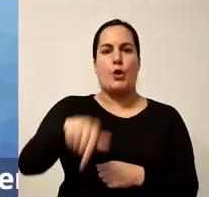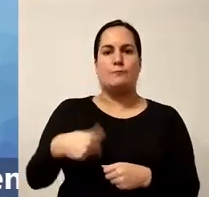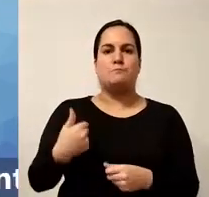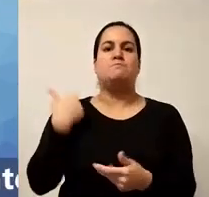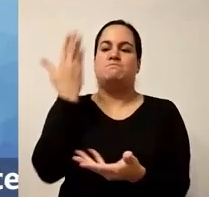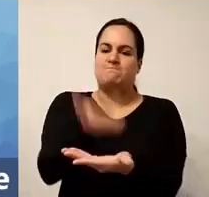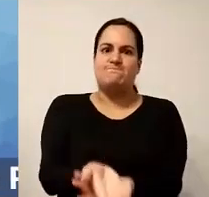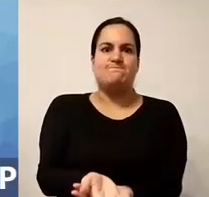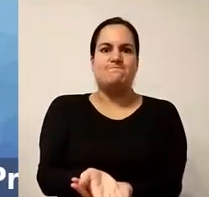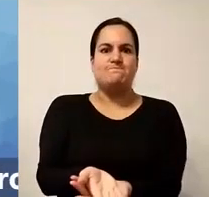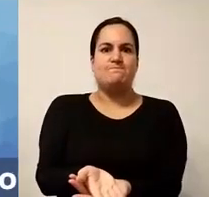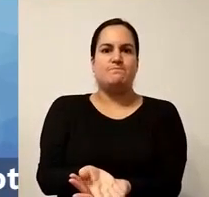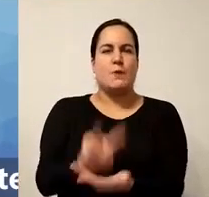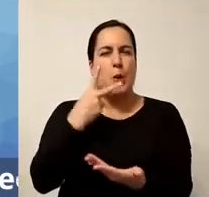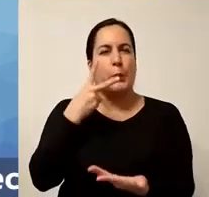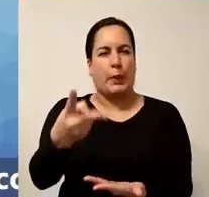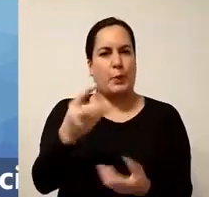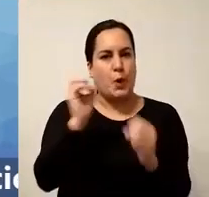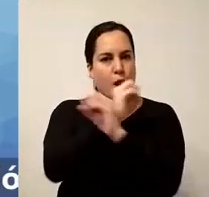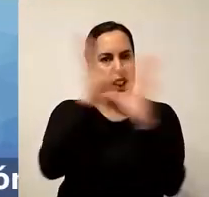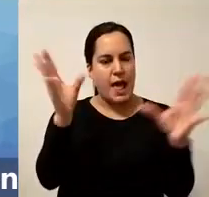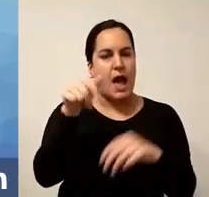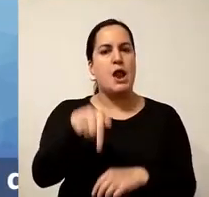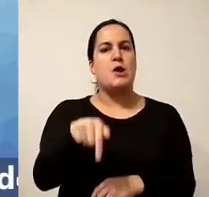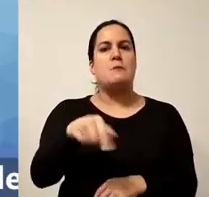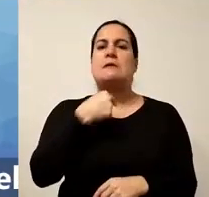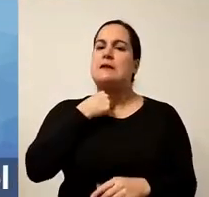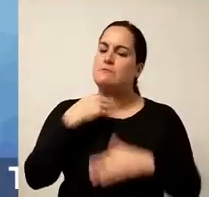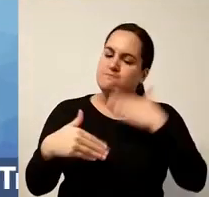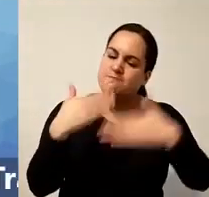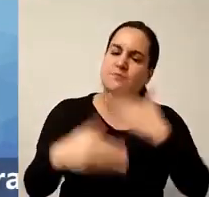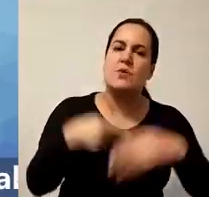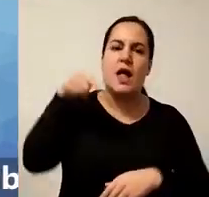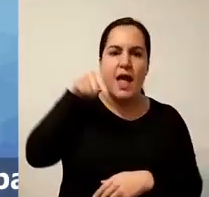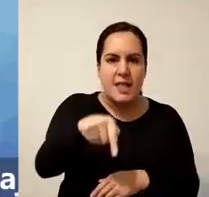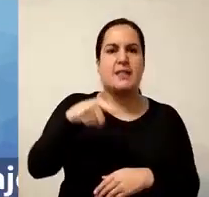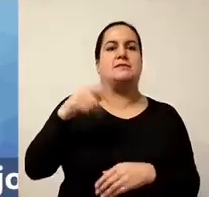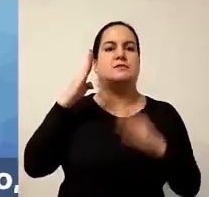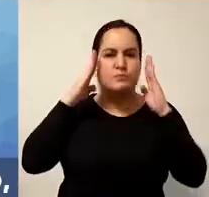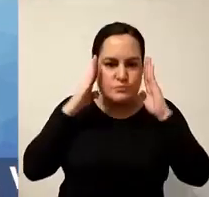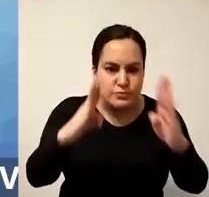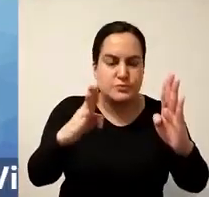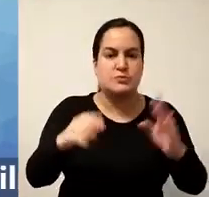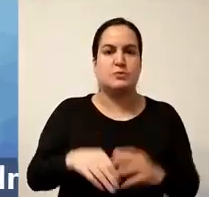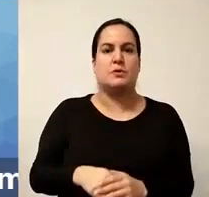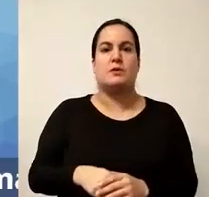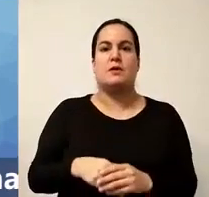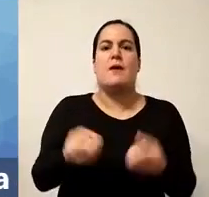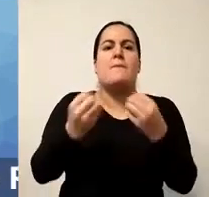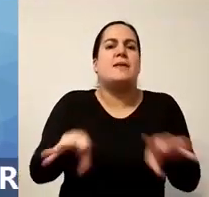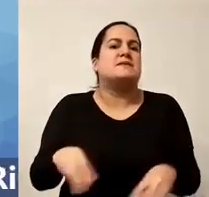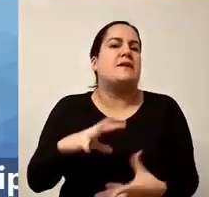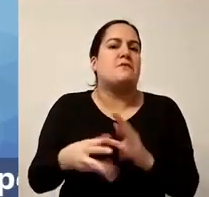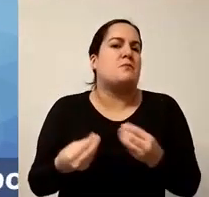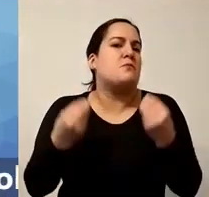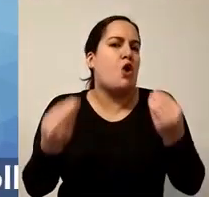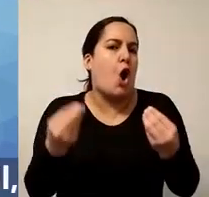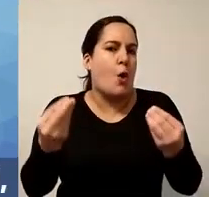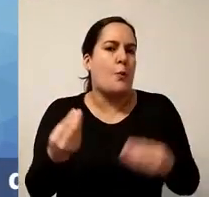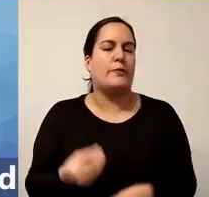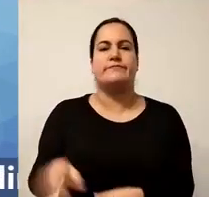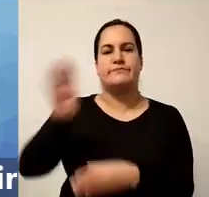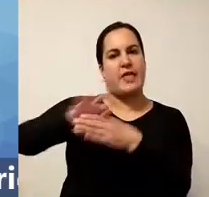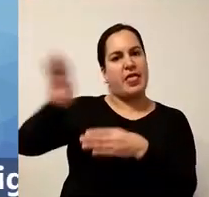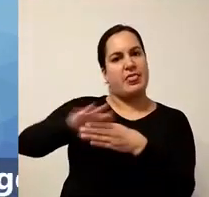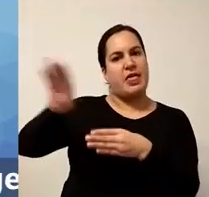la casta política y repudia rechazar la hipocresía de que se quieren bajar un poquito de su dieta por única